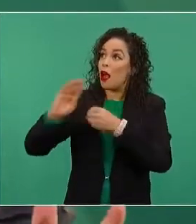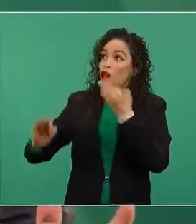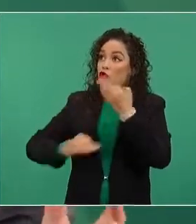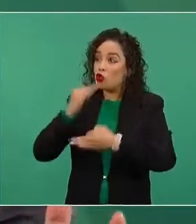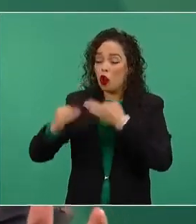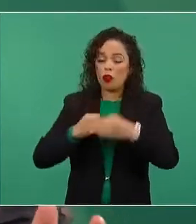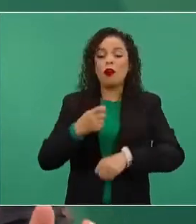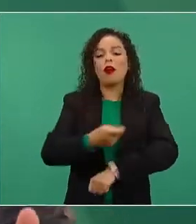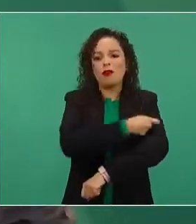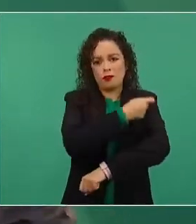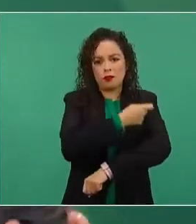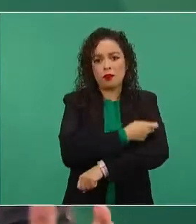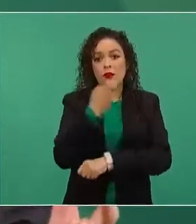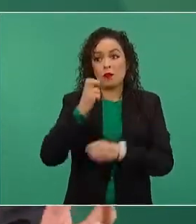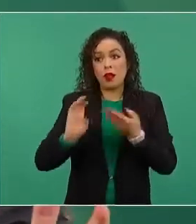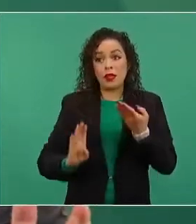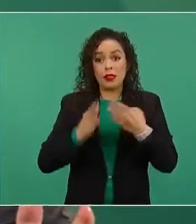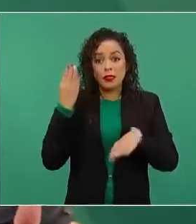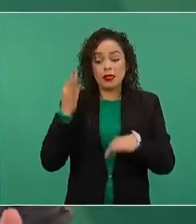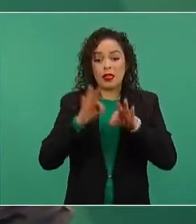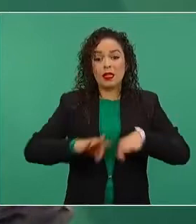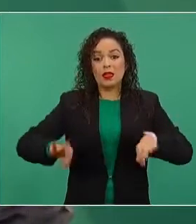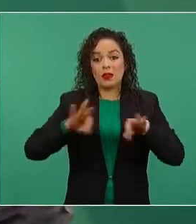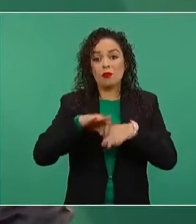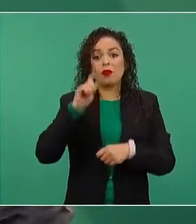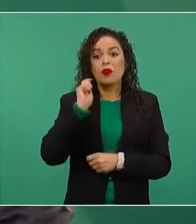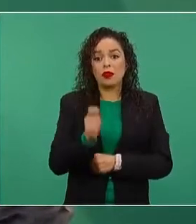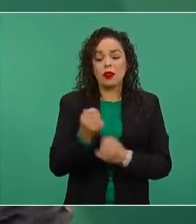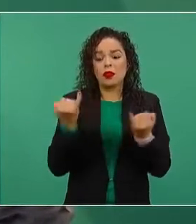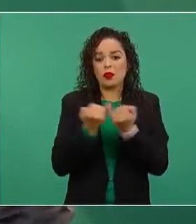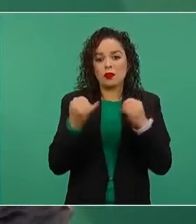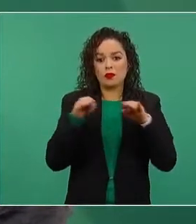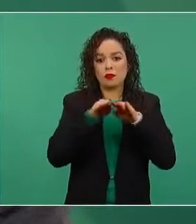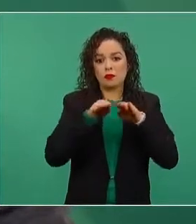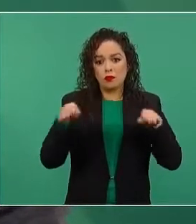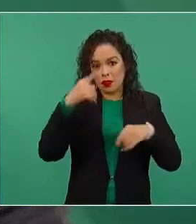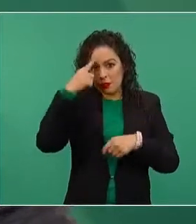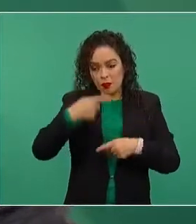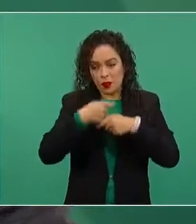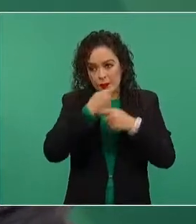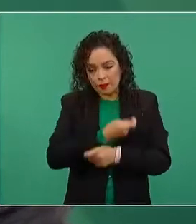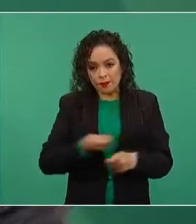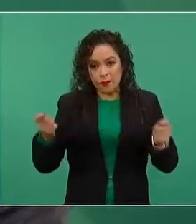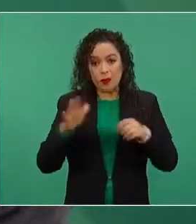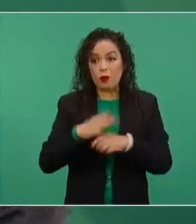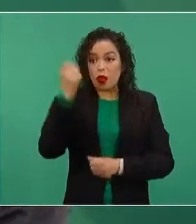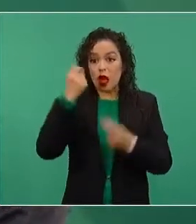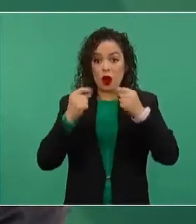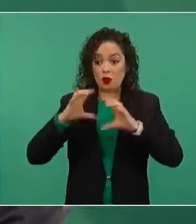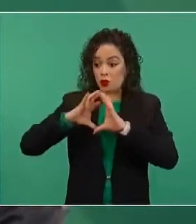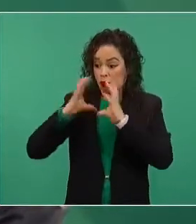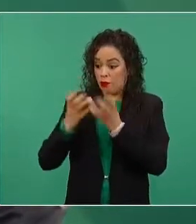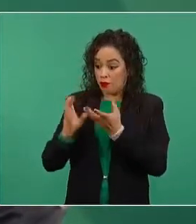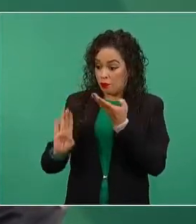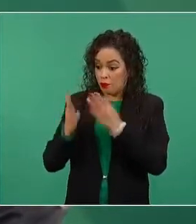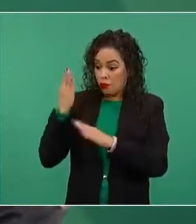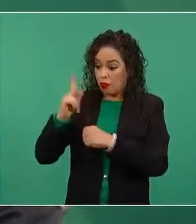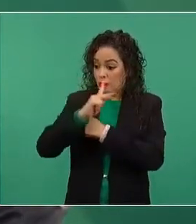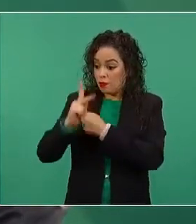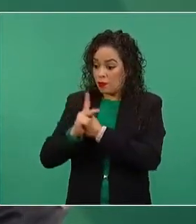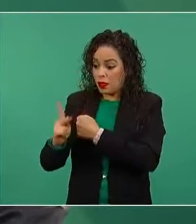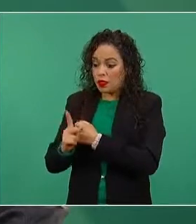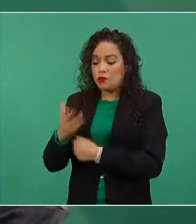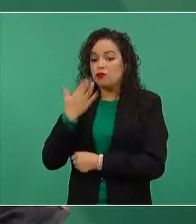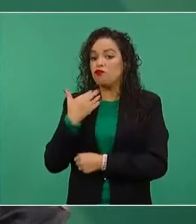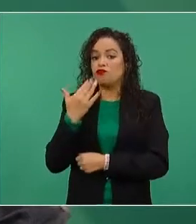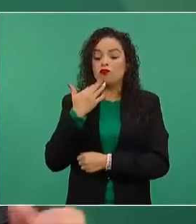mundial. Es muy importante lograr la equidad en la distribución de vacunas. Hay regiones del mundo que tienen todavía rezagos